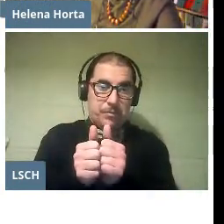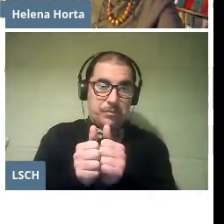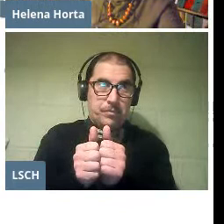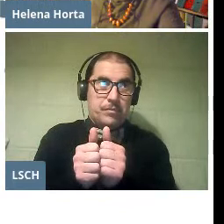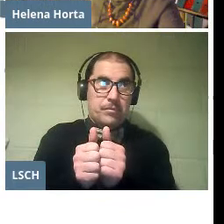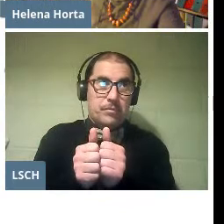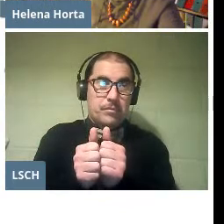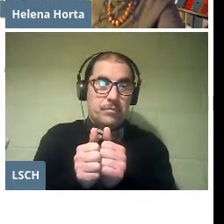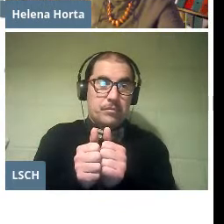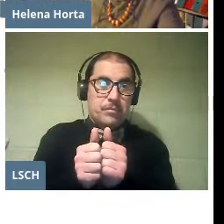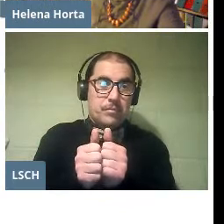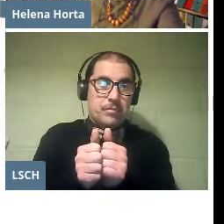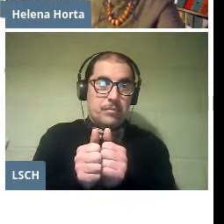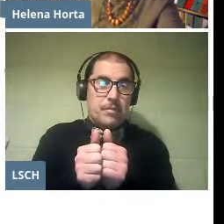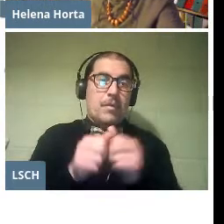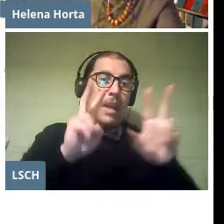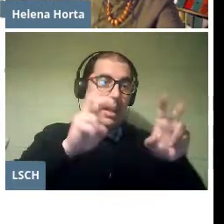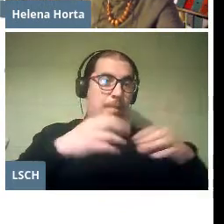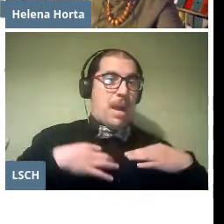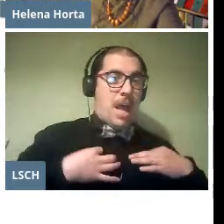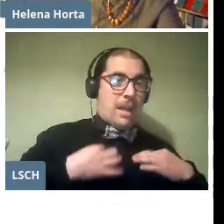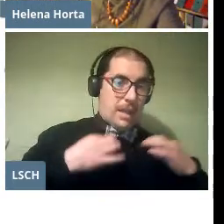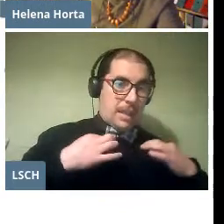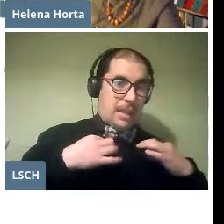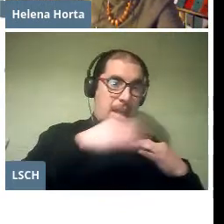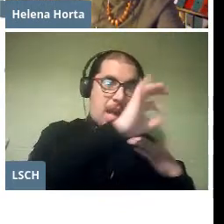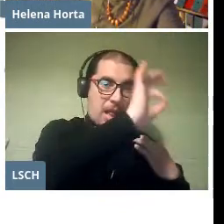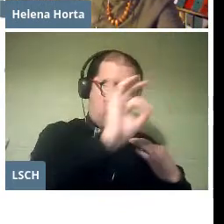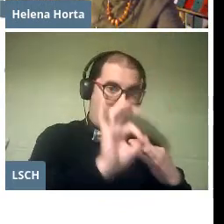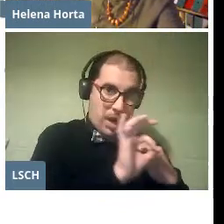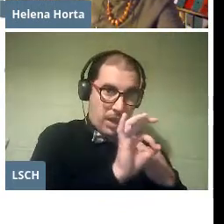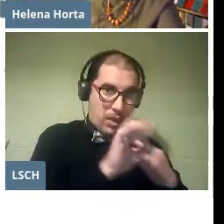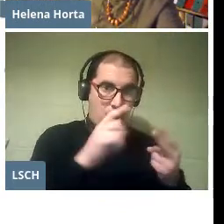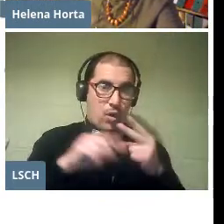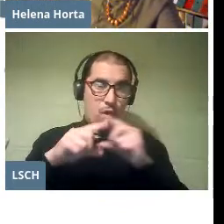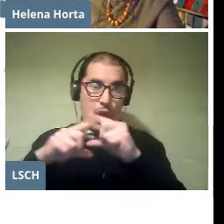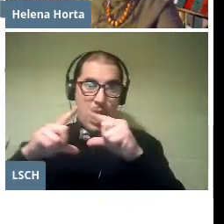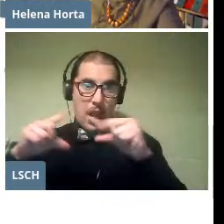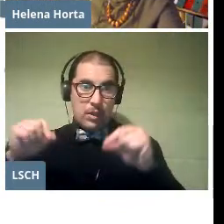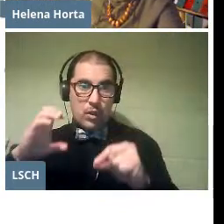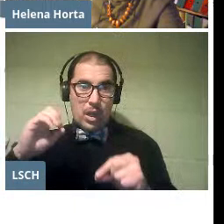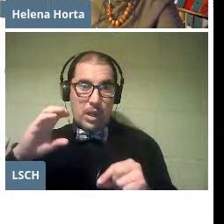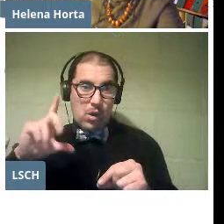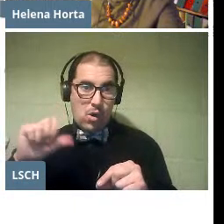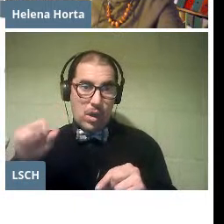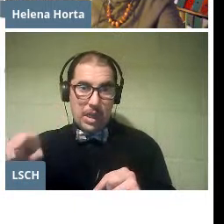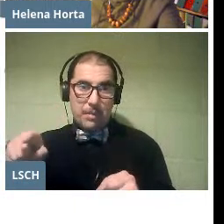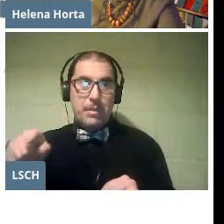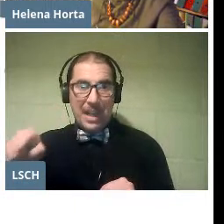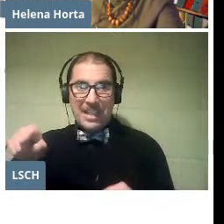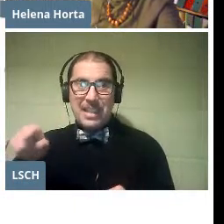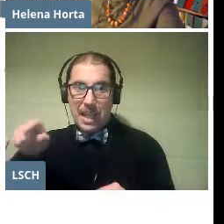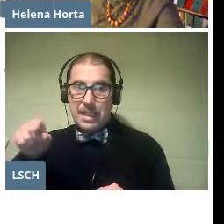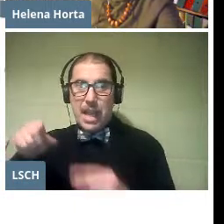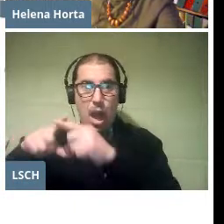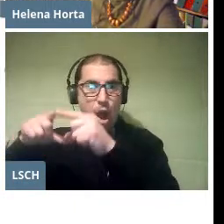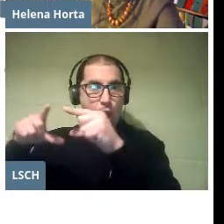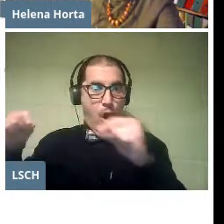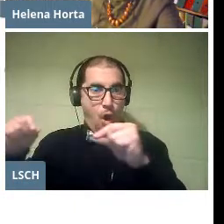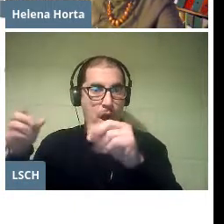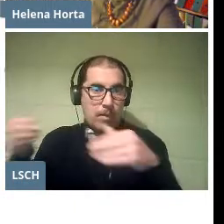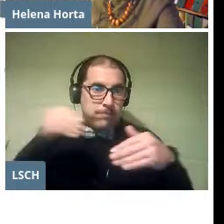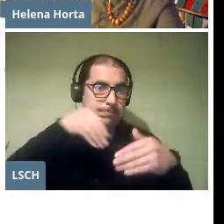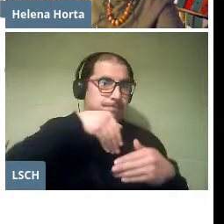todo lo que es textil decorado con las hojas de coca, porque son esas, exclusivamente, esas